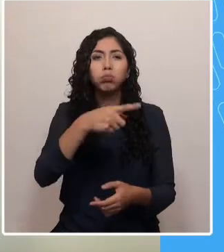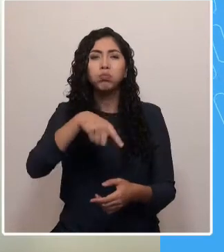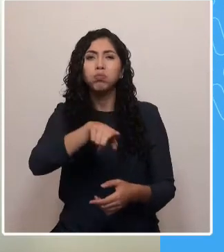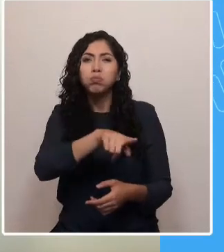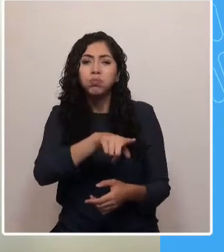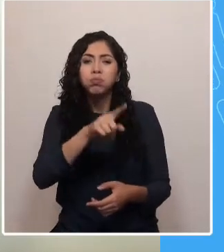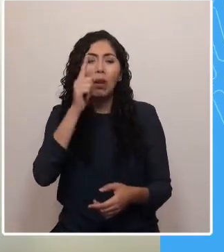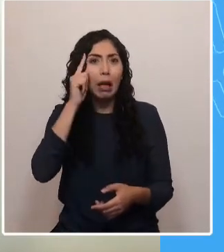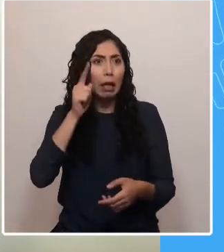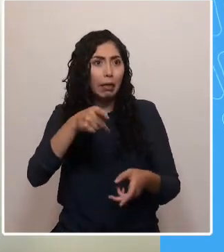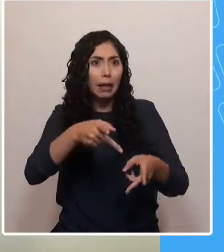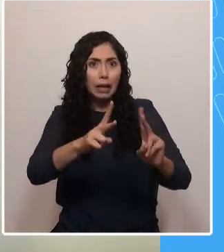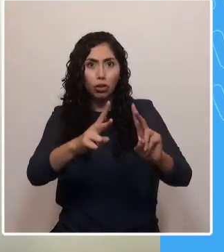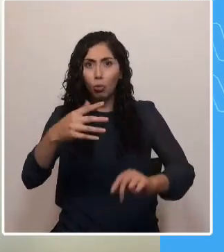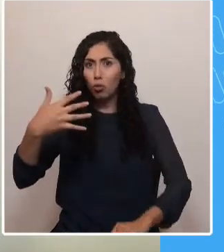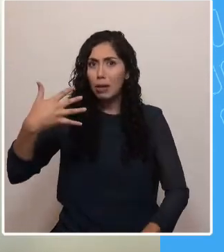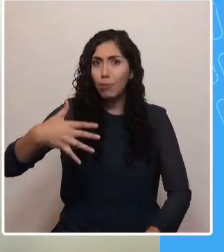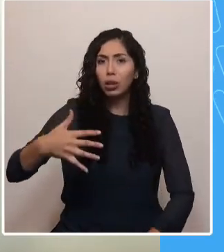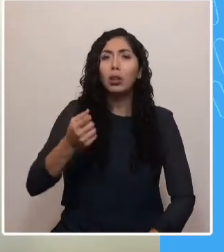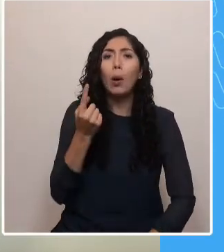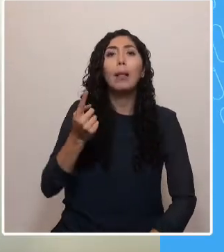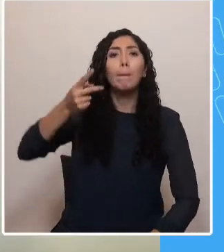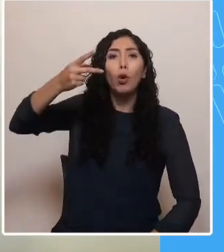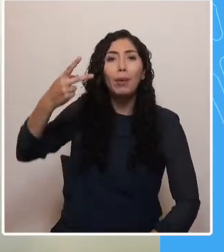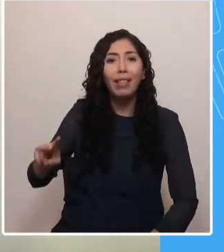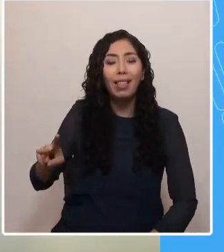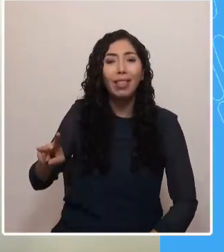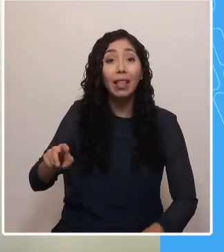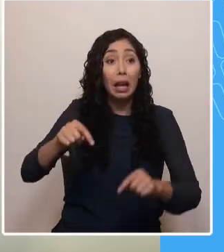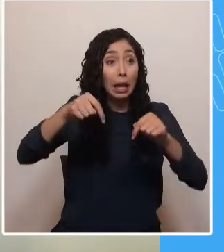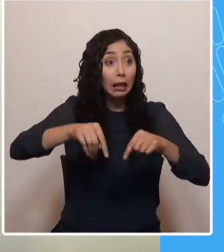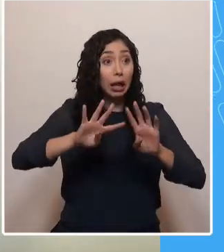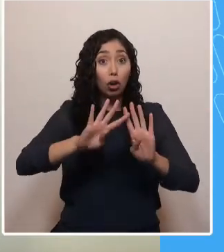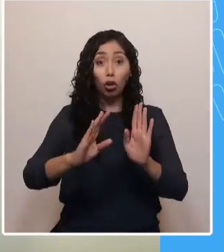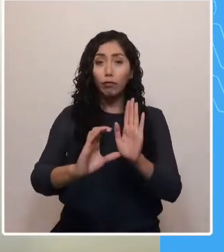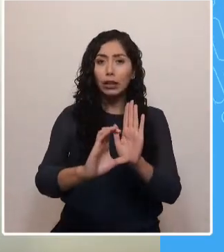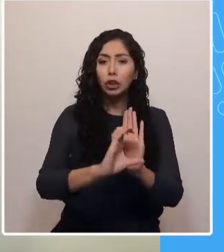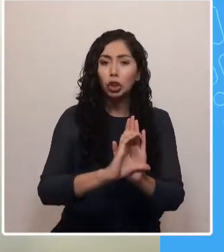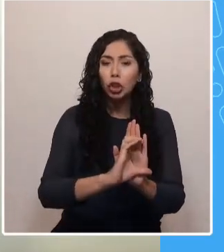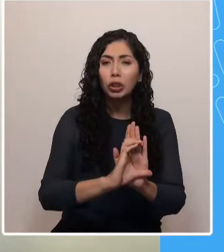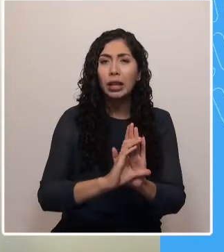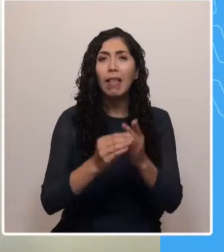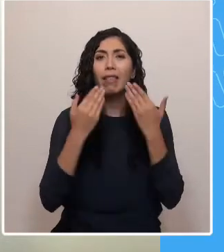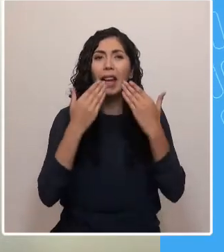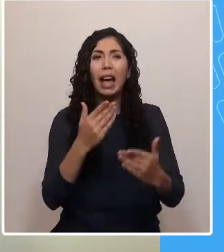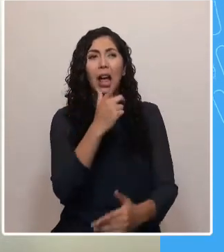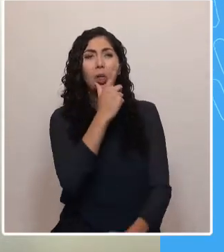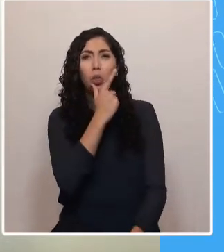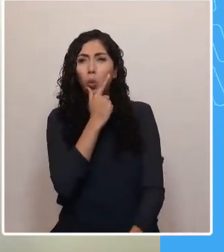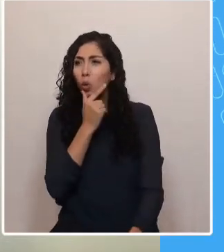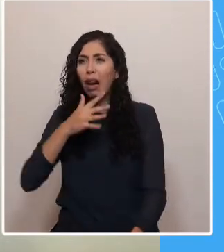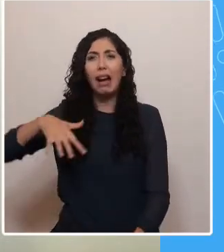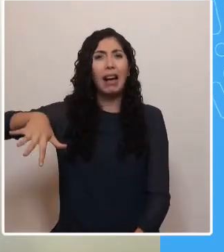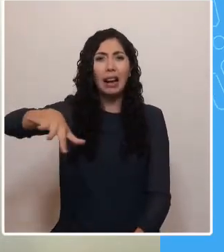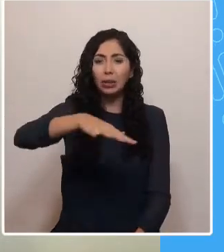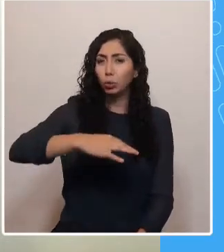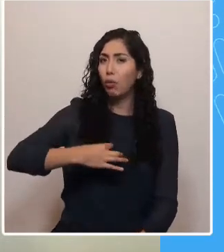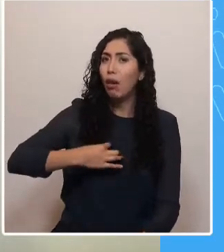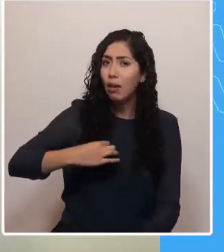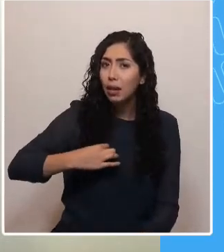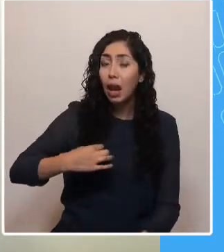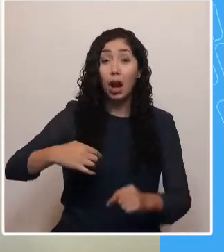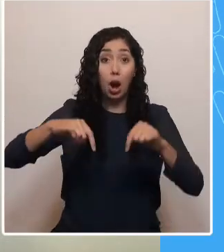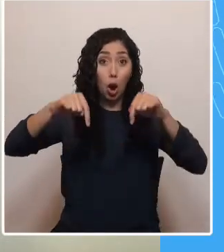derecho tan importante como el de la propiedad ha hecho que esta convención afecte con incertezas a muchos sectores de la ciudadanía y hoy,